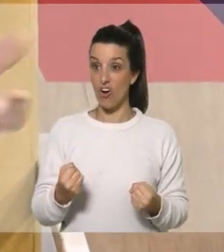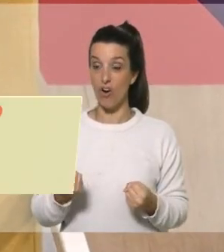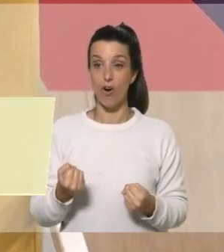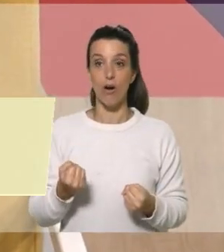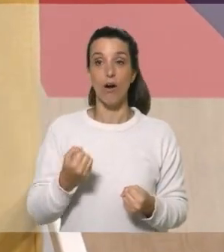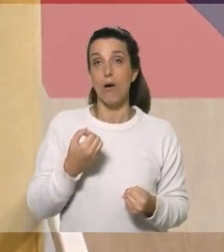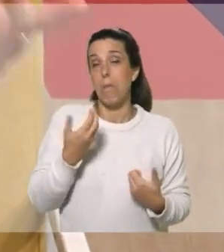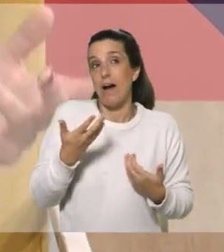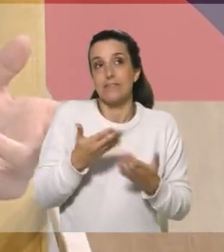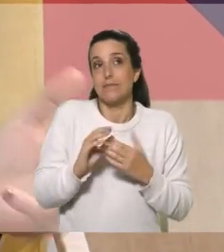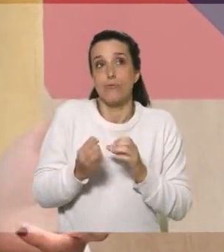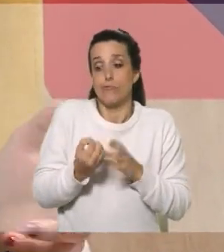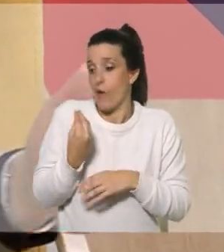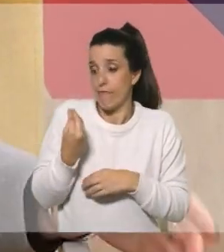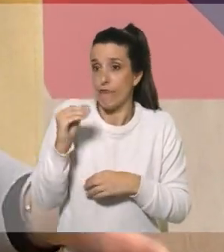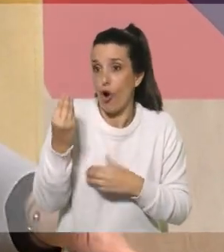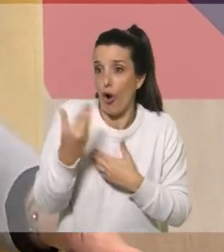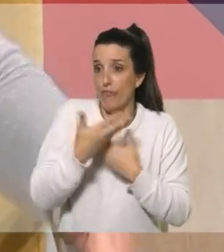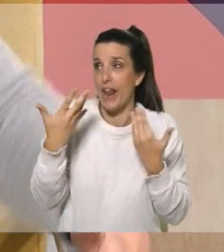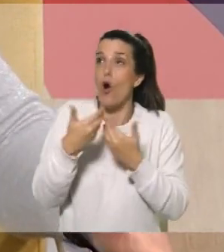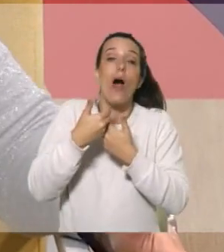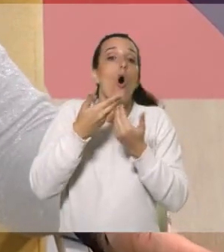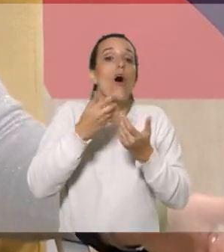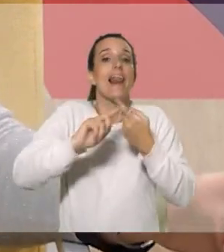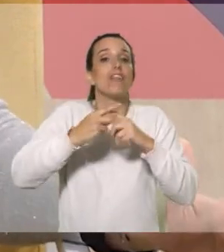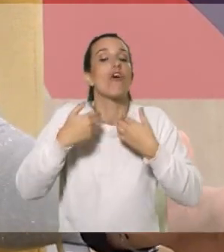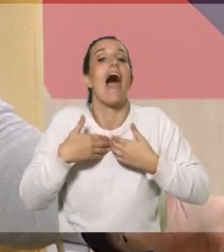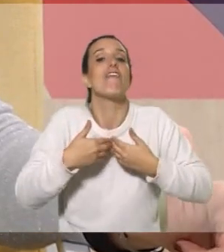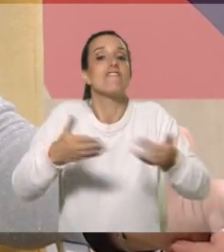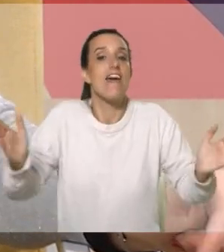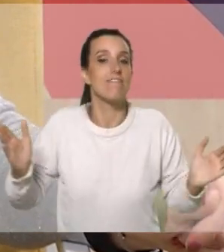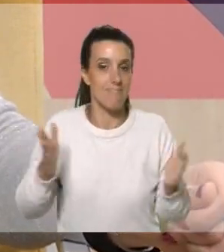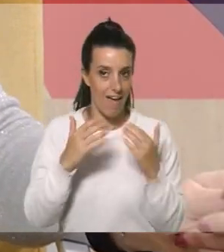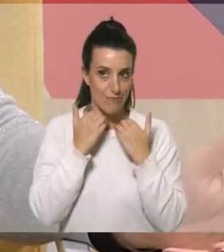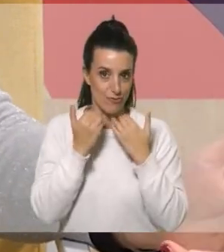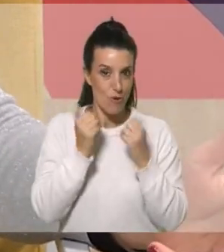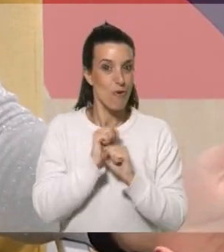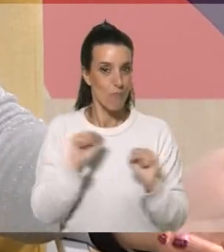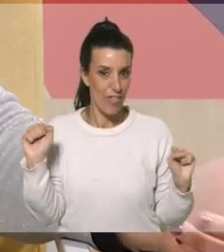más contemporánea por más este abierta que sea puedo realmente salir i